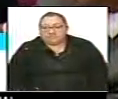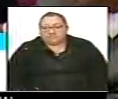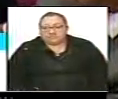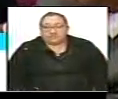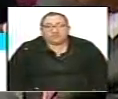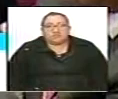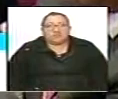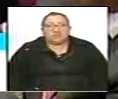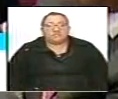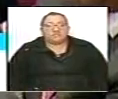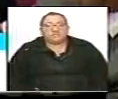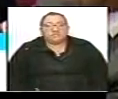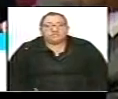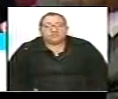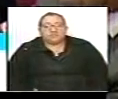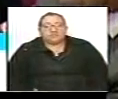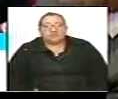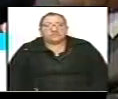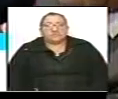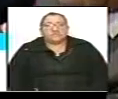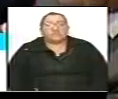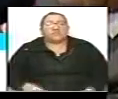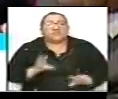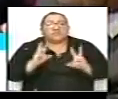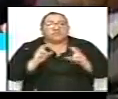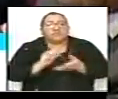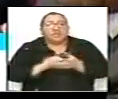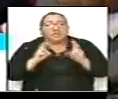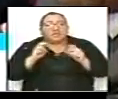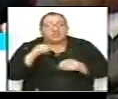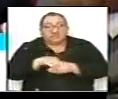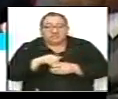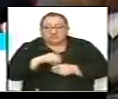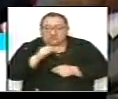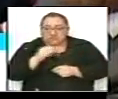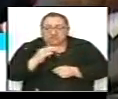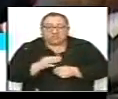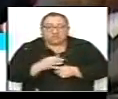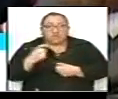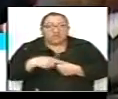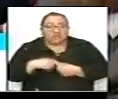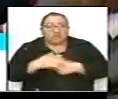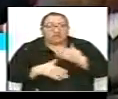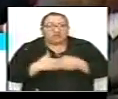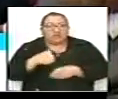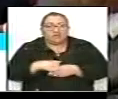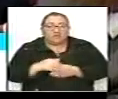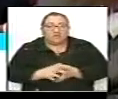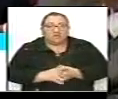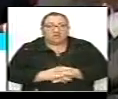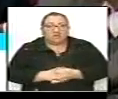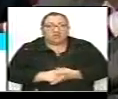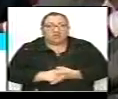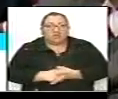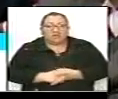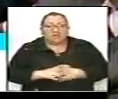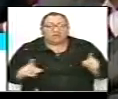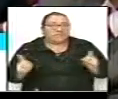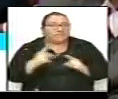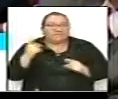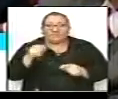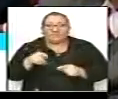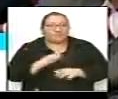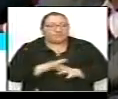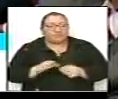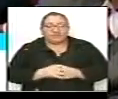componente excesivamente electoral en este tema. Los partidos políticos efectivamente participan en procesos electorales, para eso están, pero no solo están